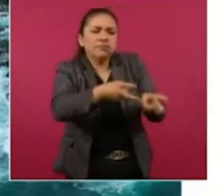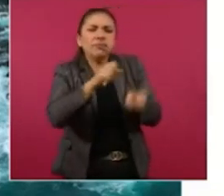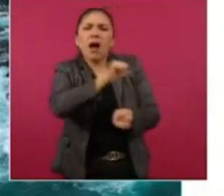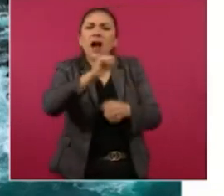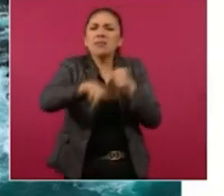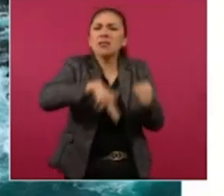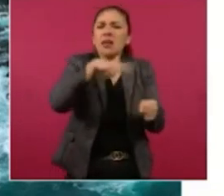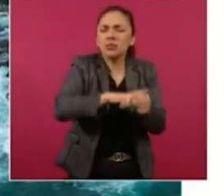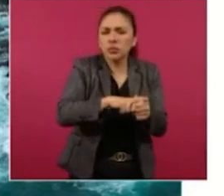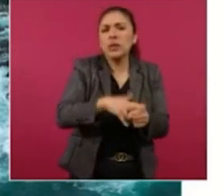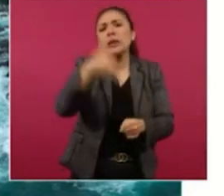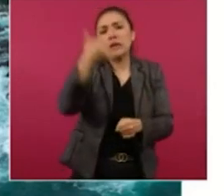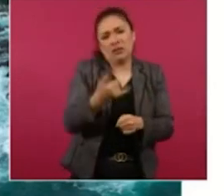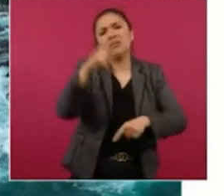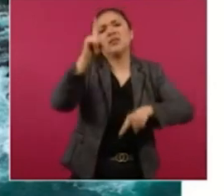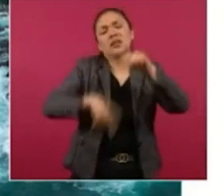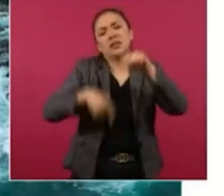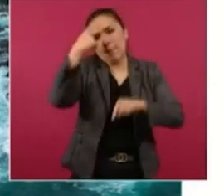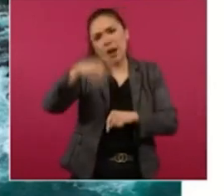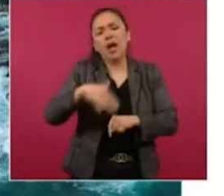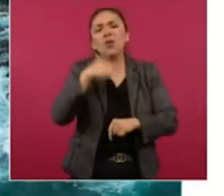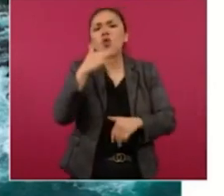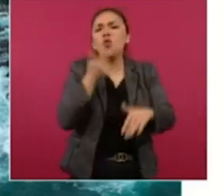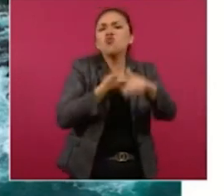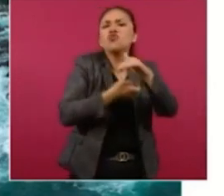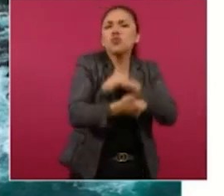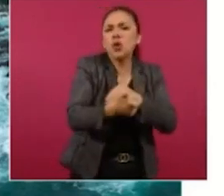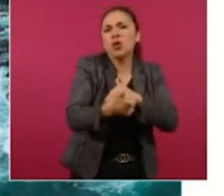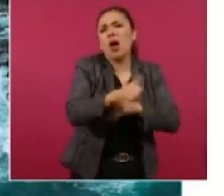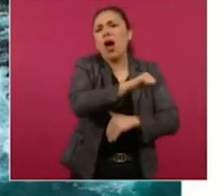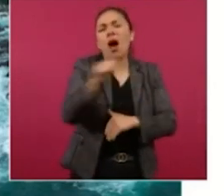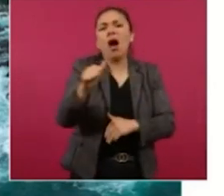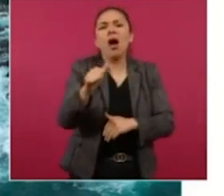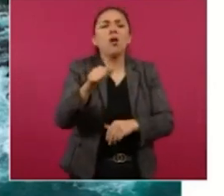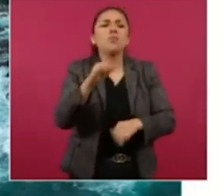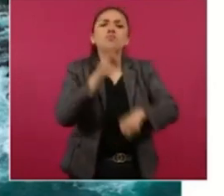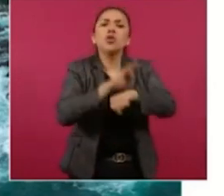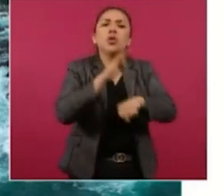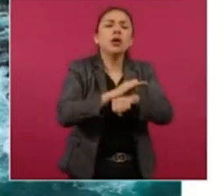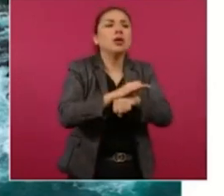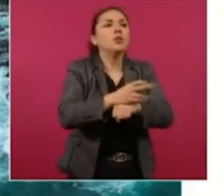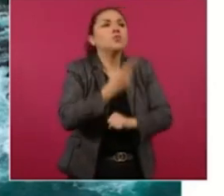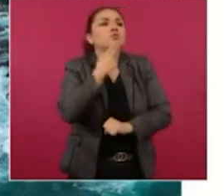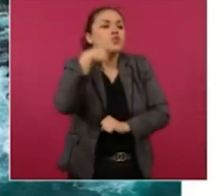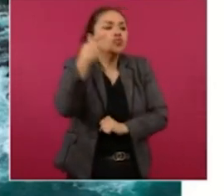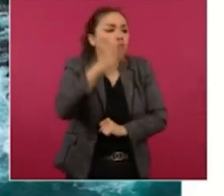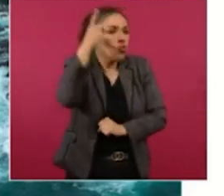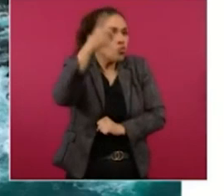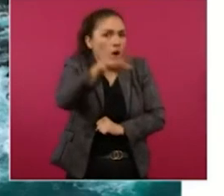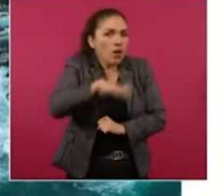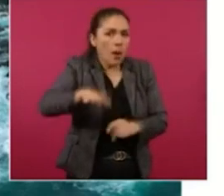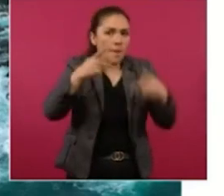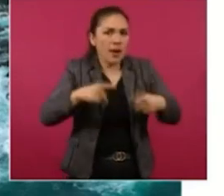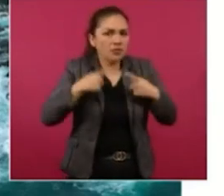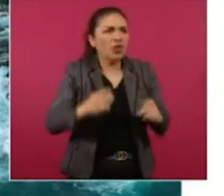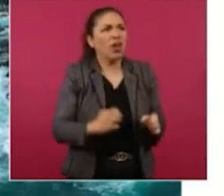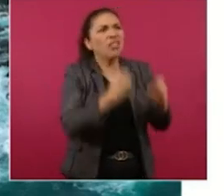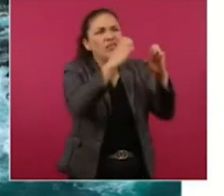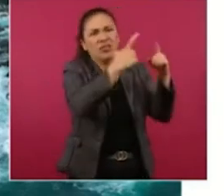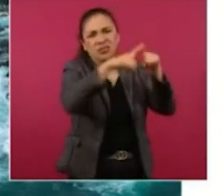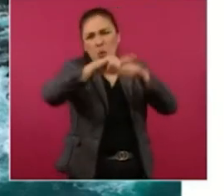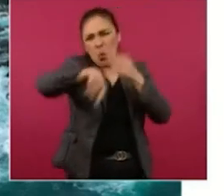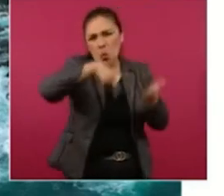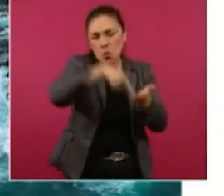resguardar entre 8 y 15 especies en peligro de extinción, además de que se van a conservar distintas especies endémicas de flora y